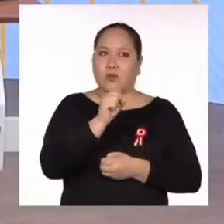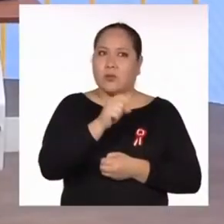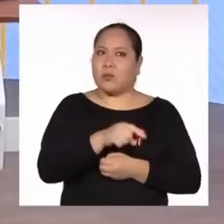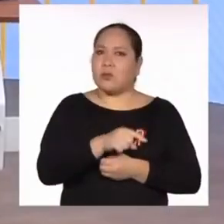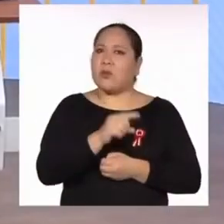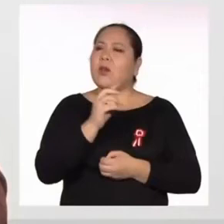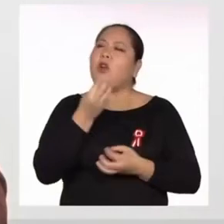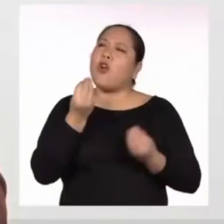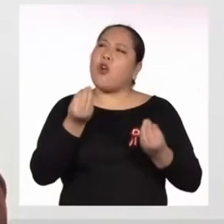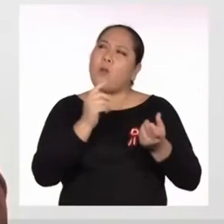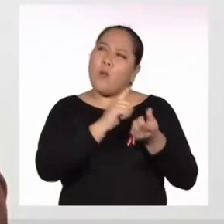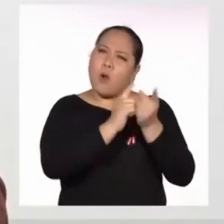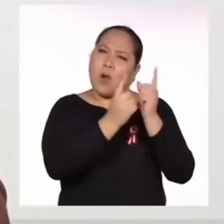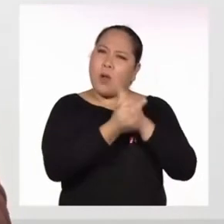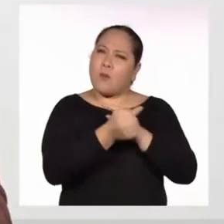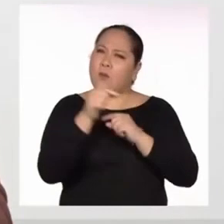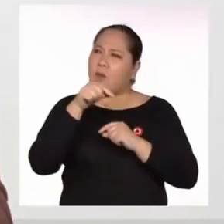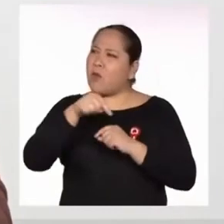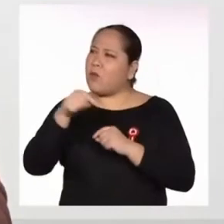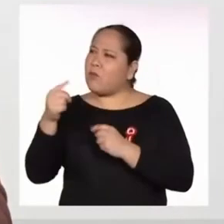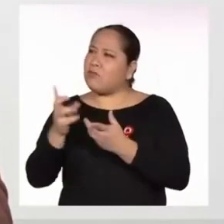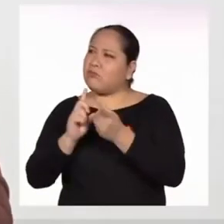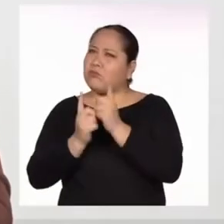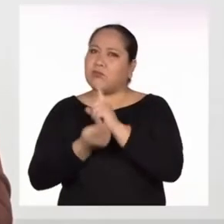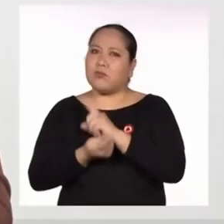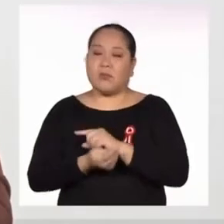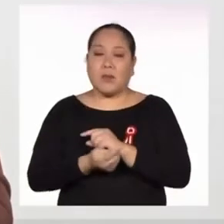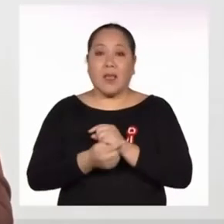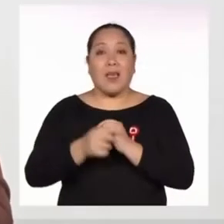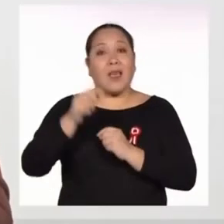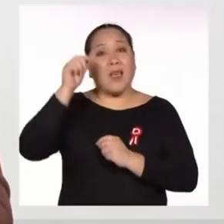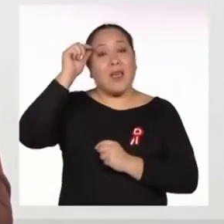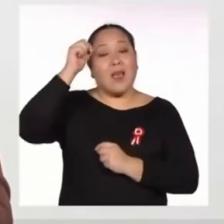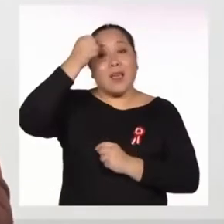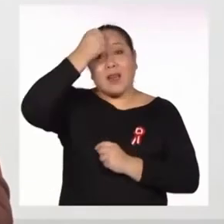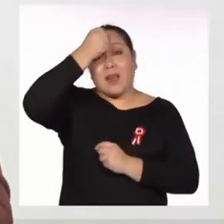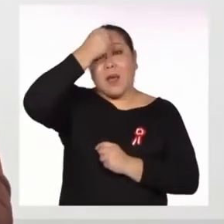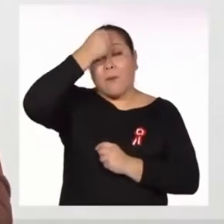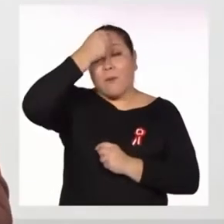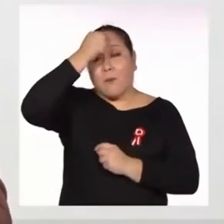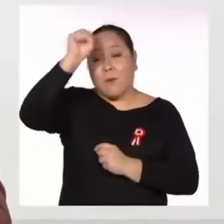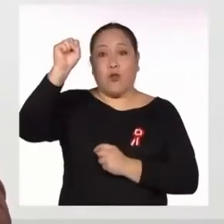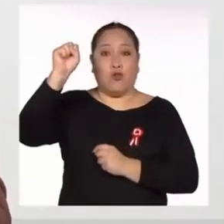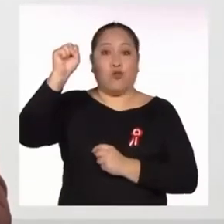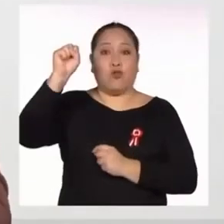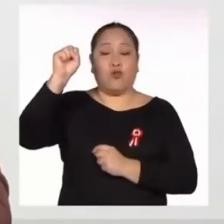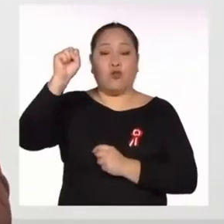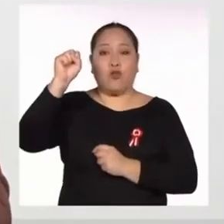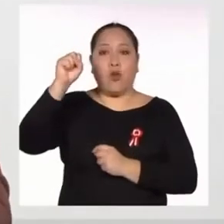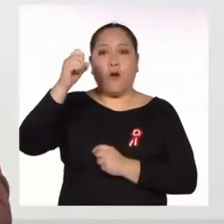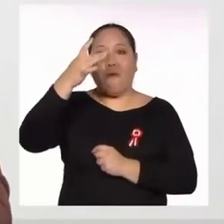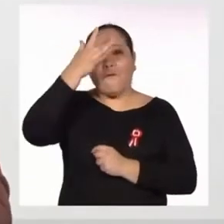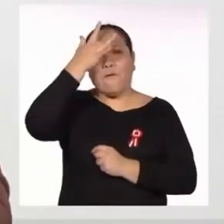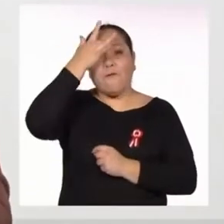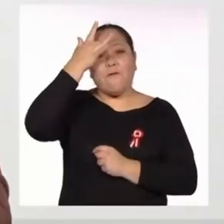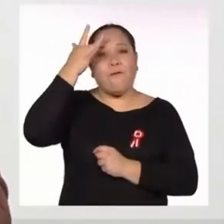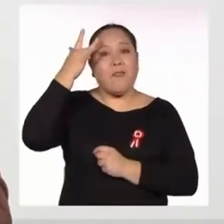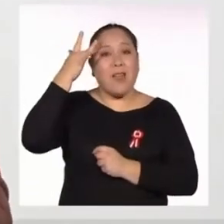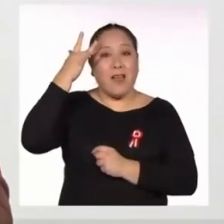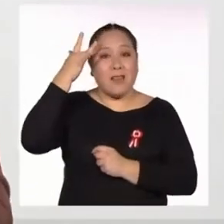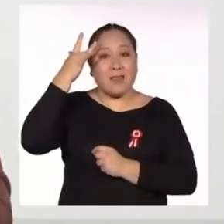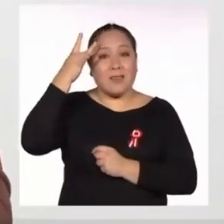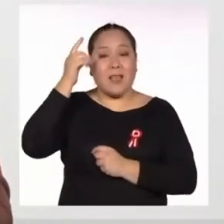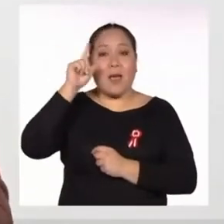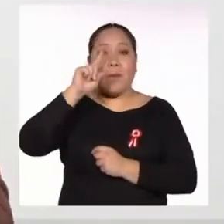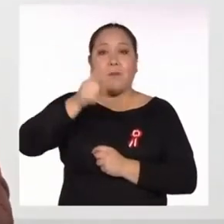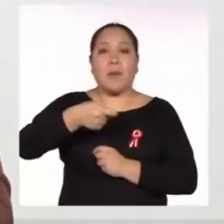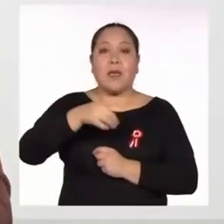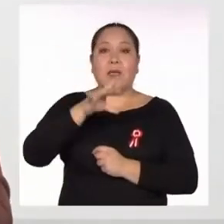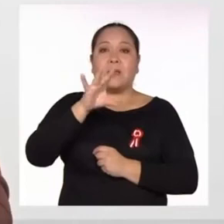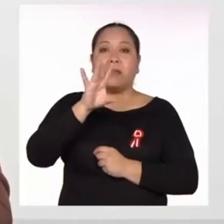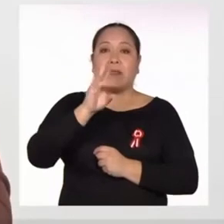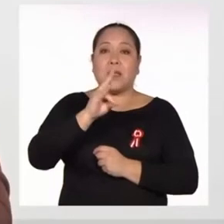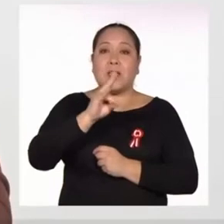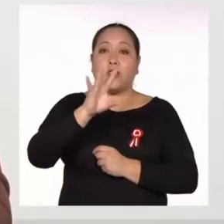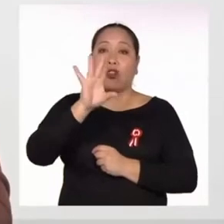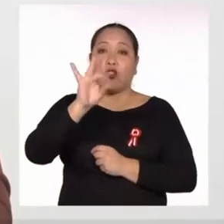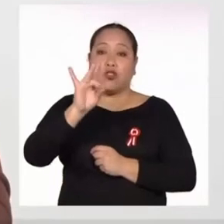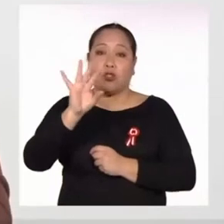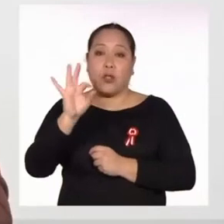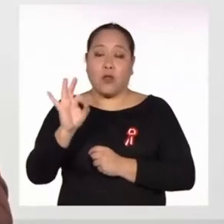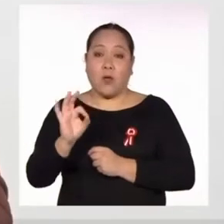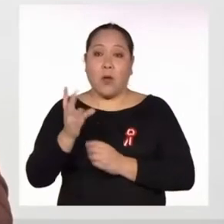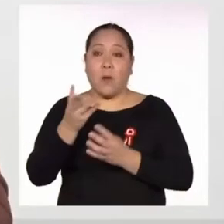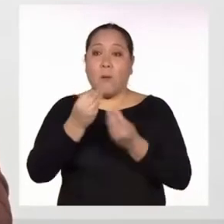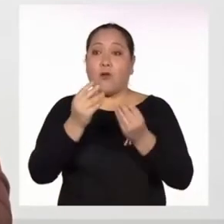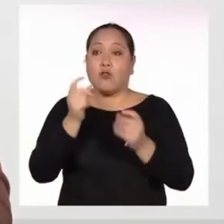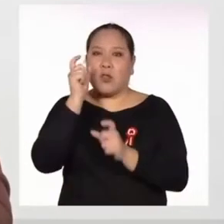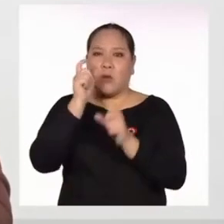también vayamos a la revolución francesa en 1789 cuando la mayor cantidad de habitantes